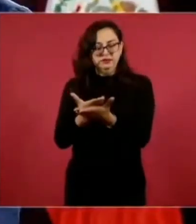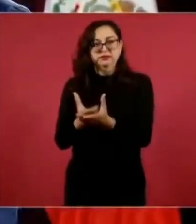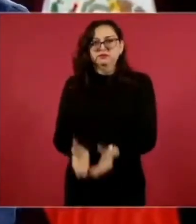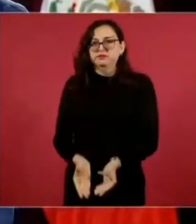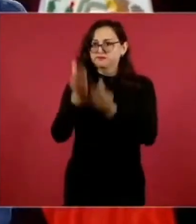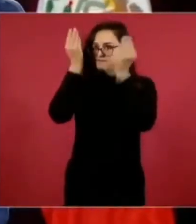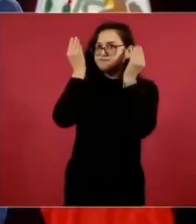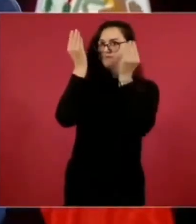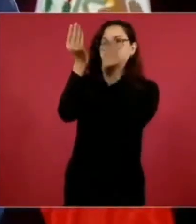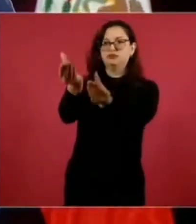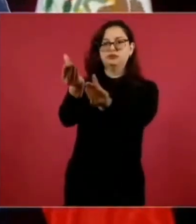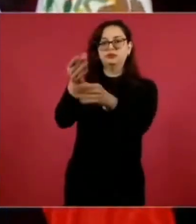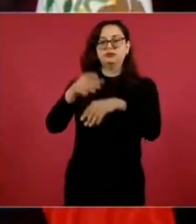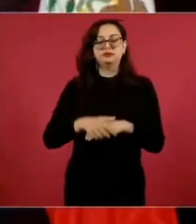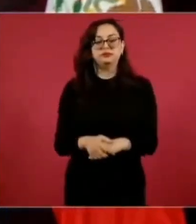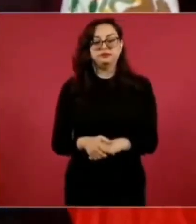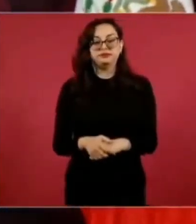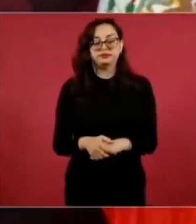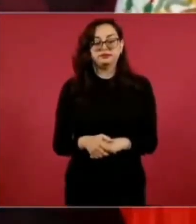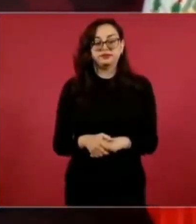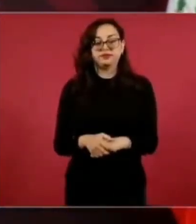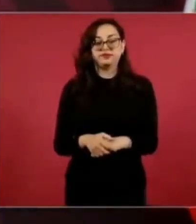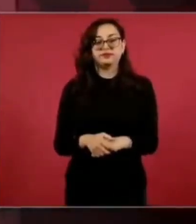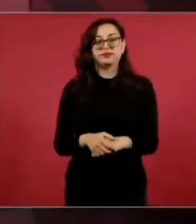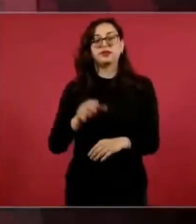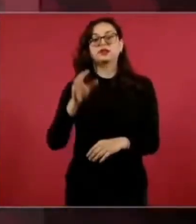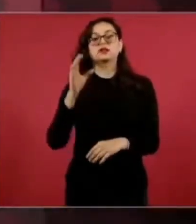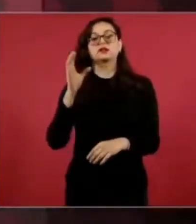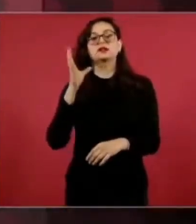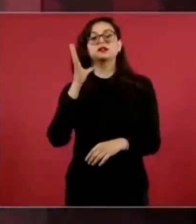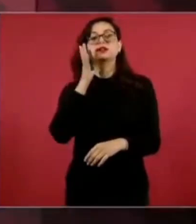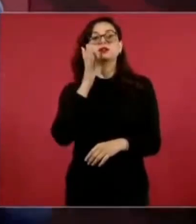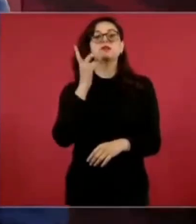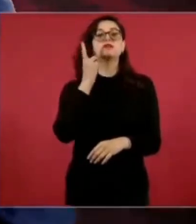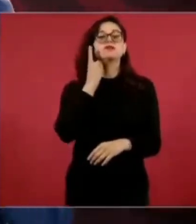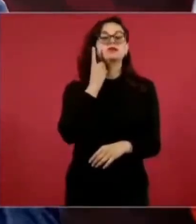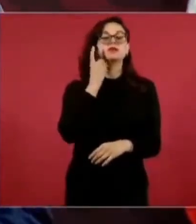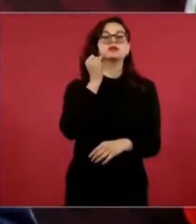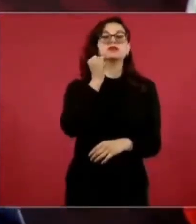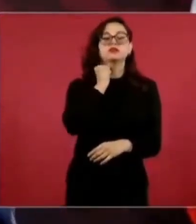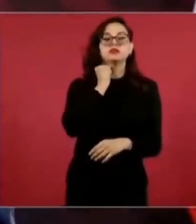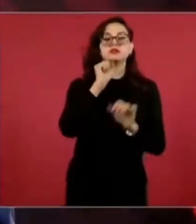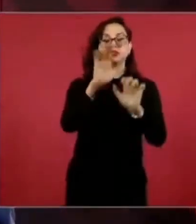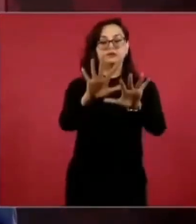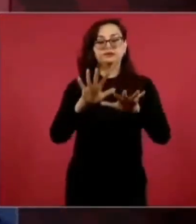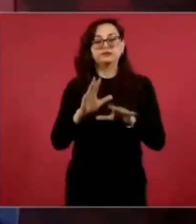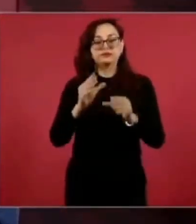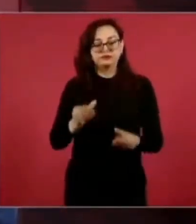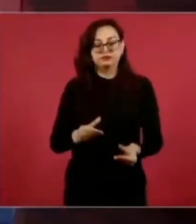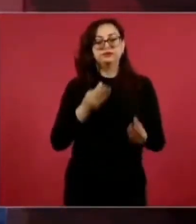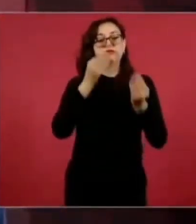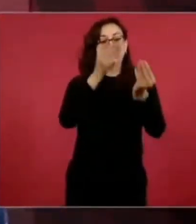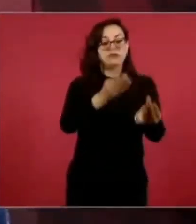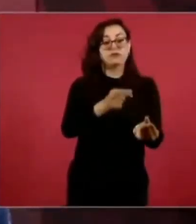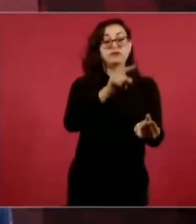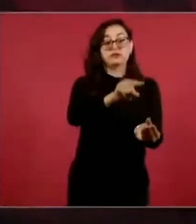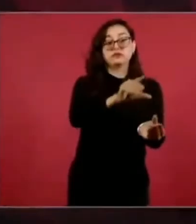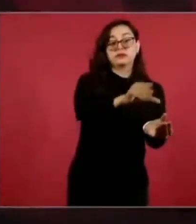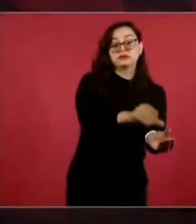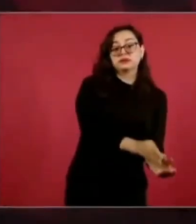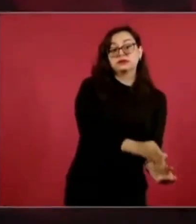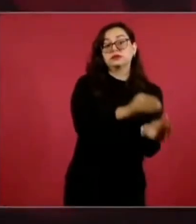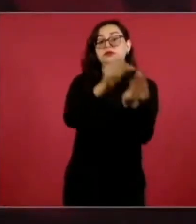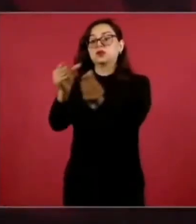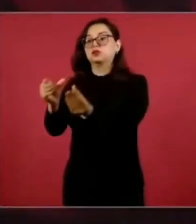firmas y se entregaron al congreso y el congreso a la corte y los de la corte